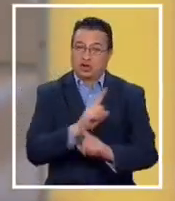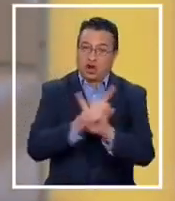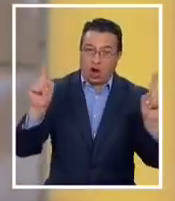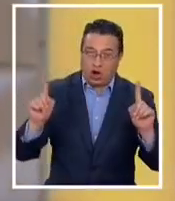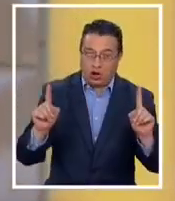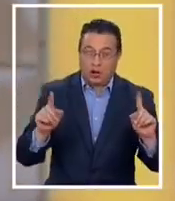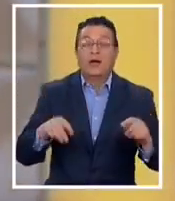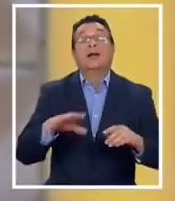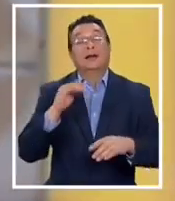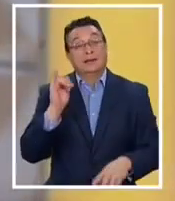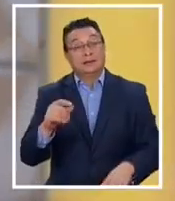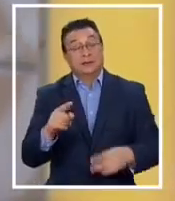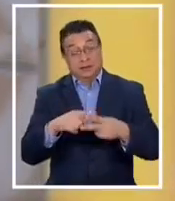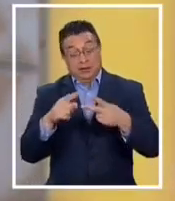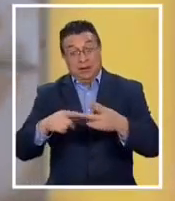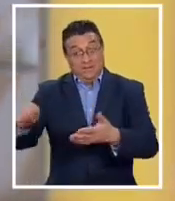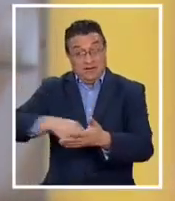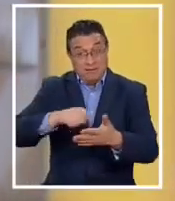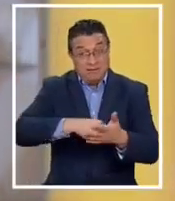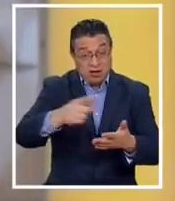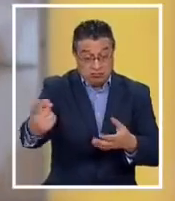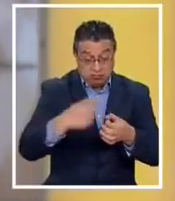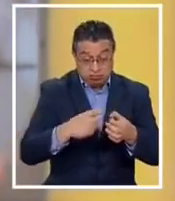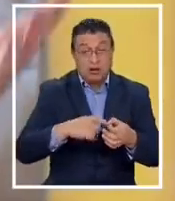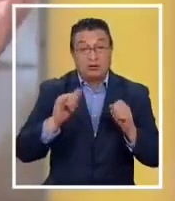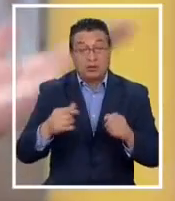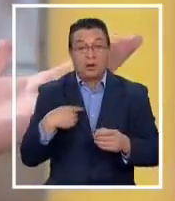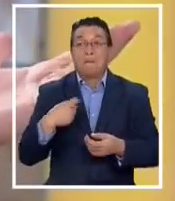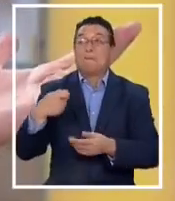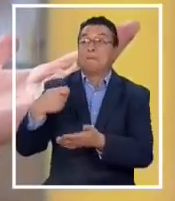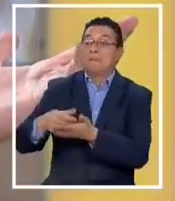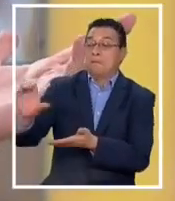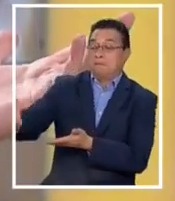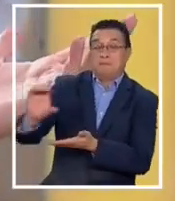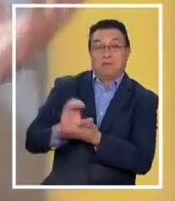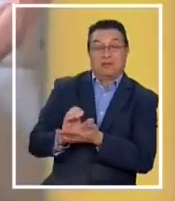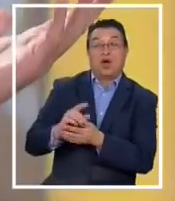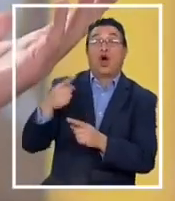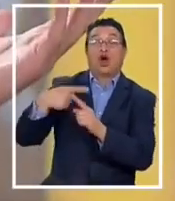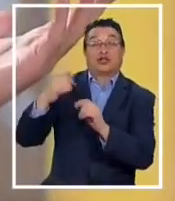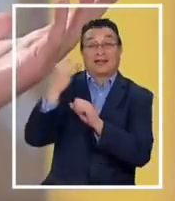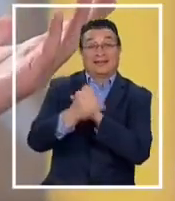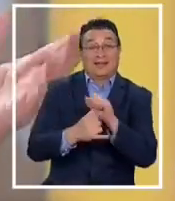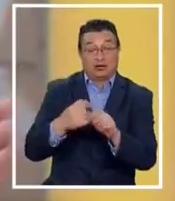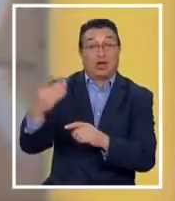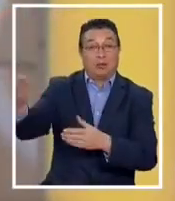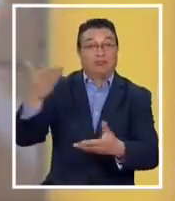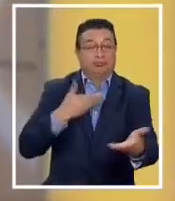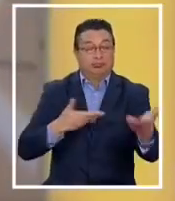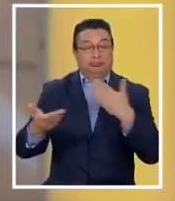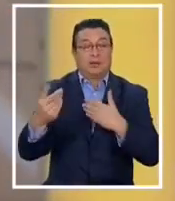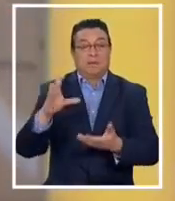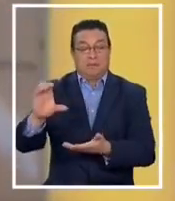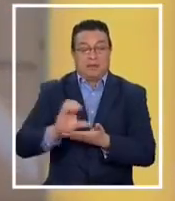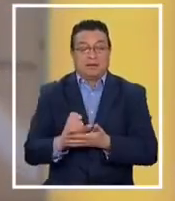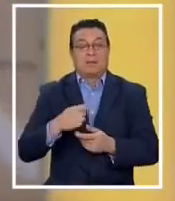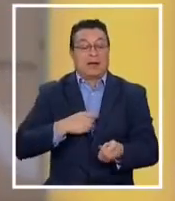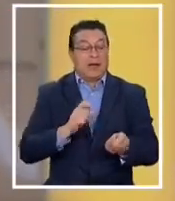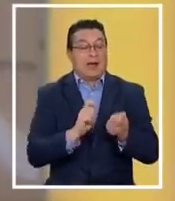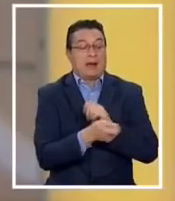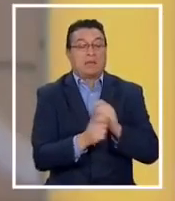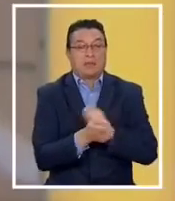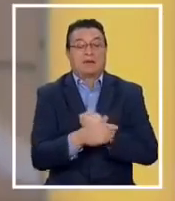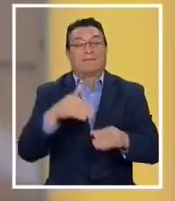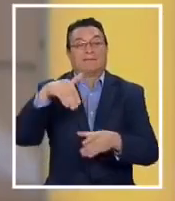segundo de ningún partido los que firmen decida recibir plata del gobierno extranjeras como lo hicieron en otros tiempos para cambiar el resultado